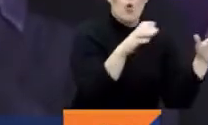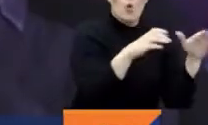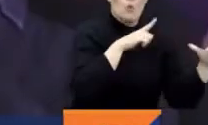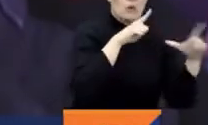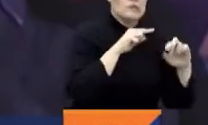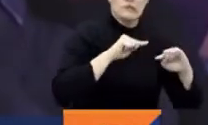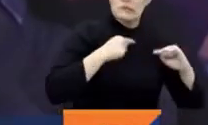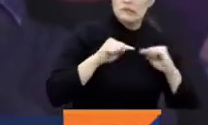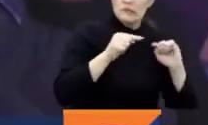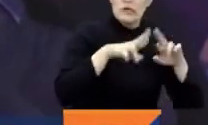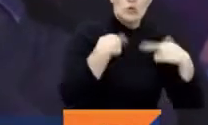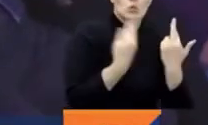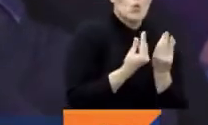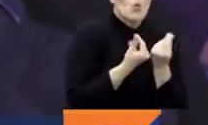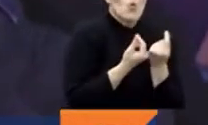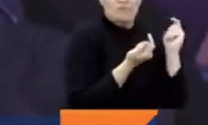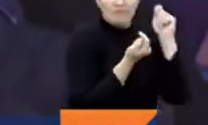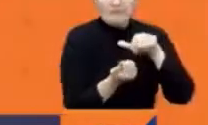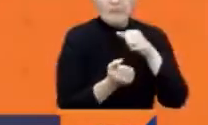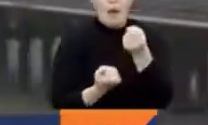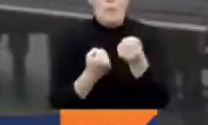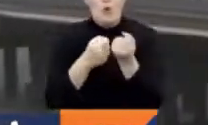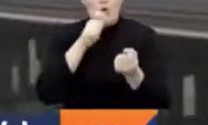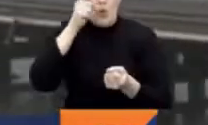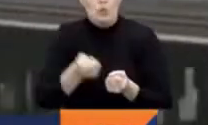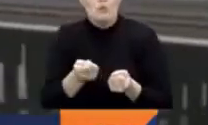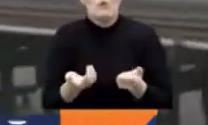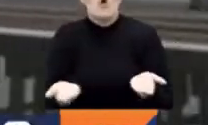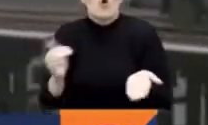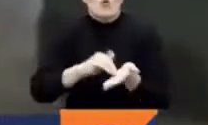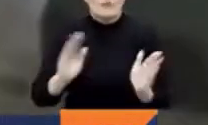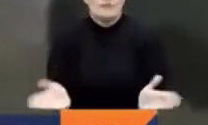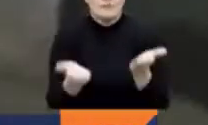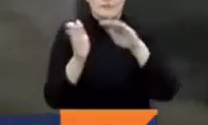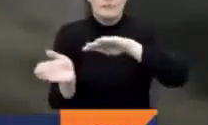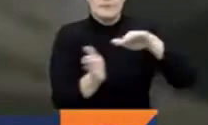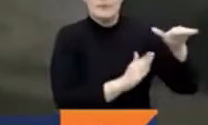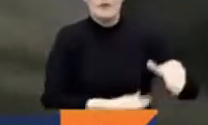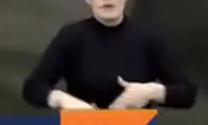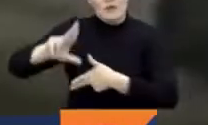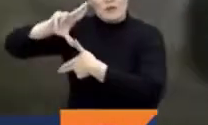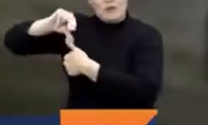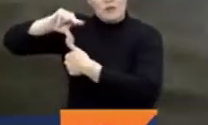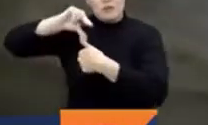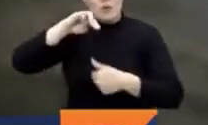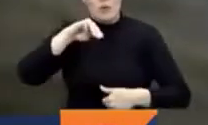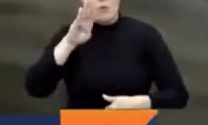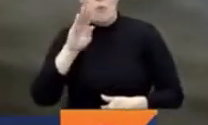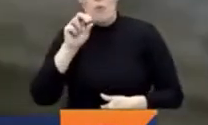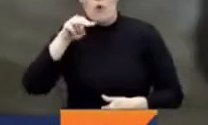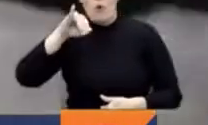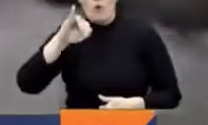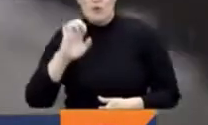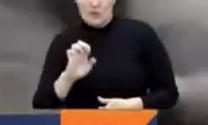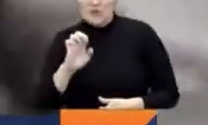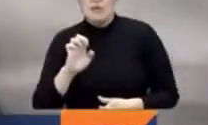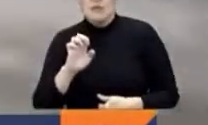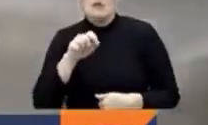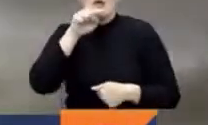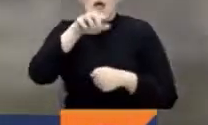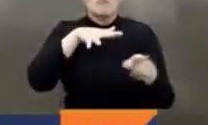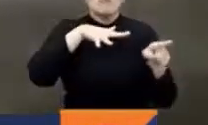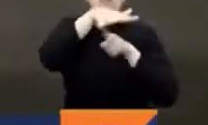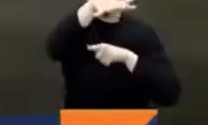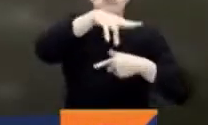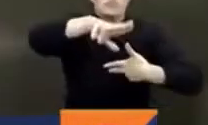de 750 millones de dólares. El huracán Bonnie de categoría 1 dejó 3 muertos en Centroamérica. En este momento se encuentra